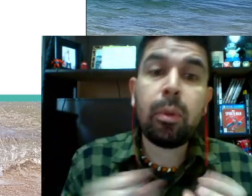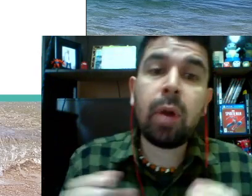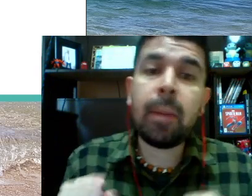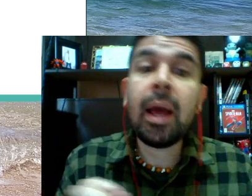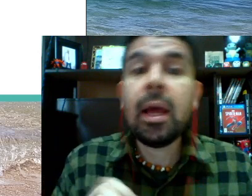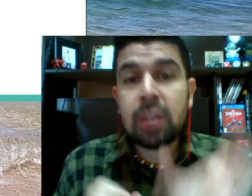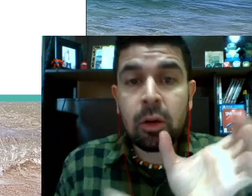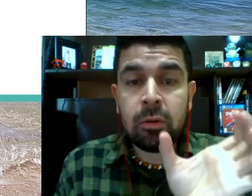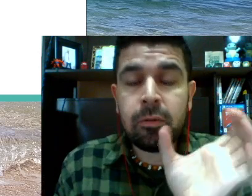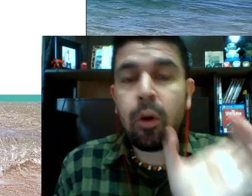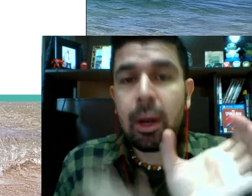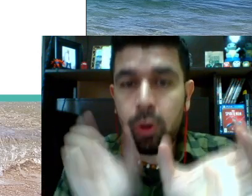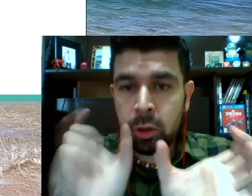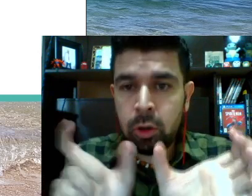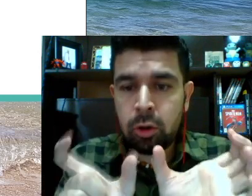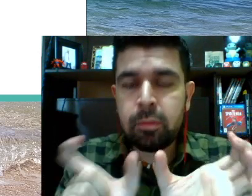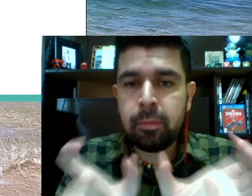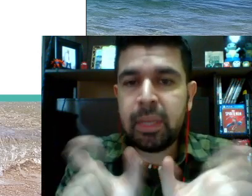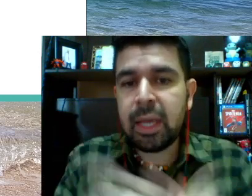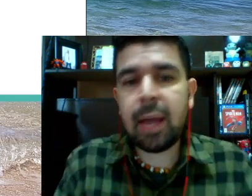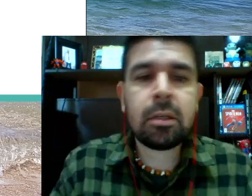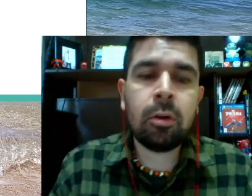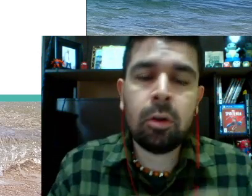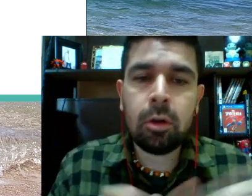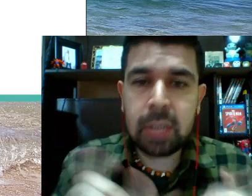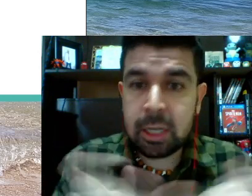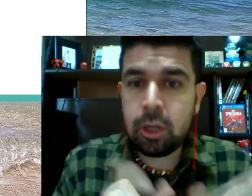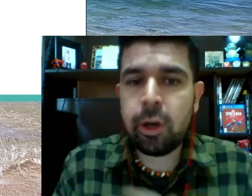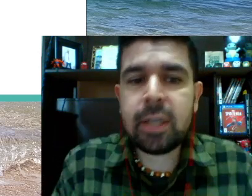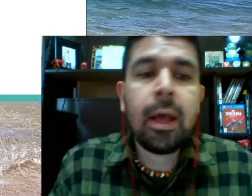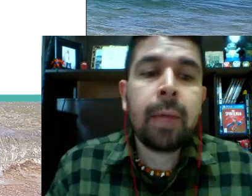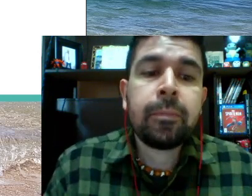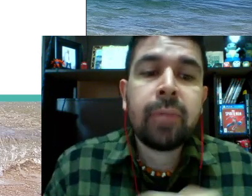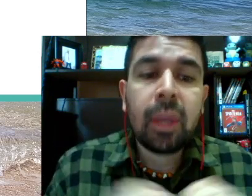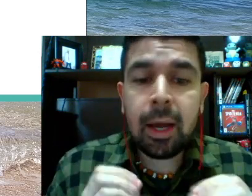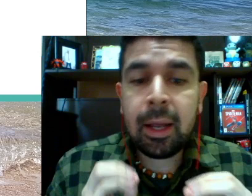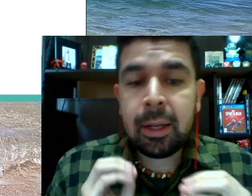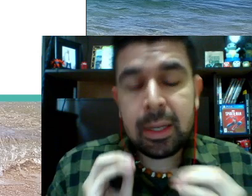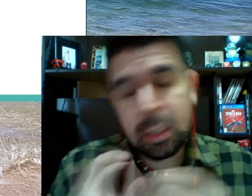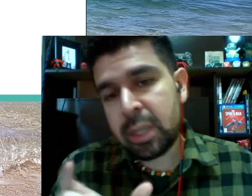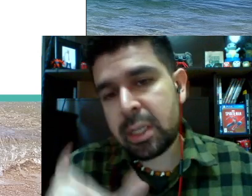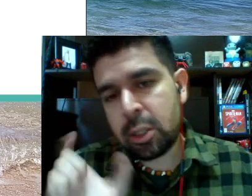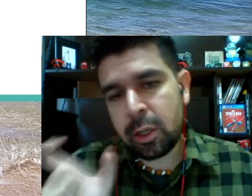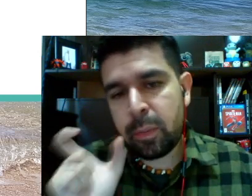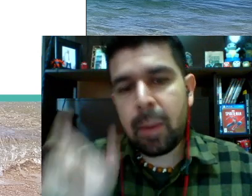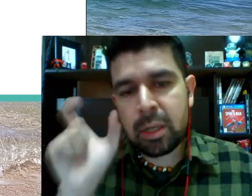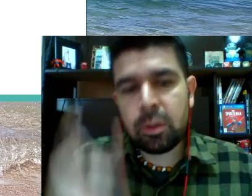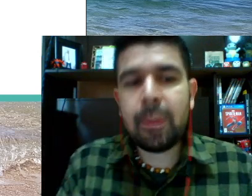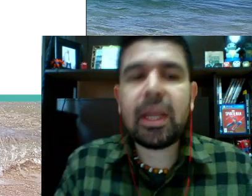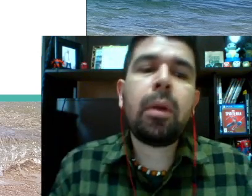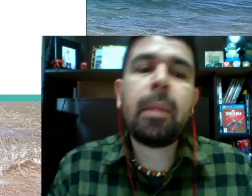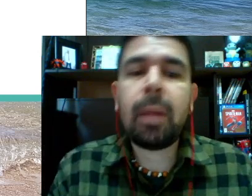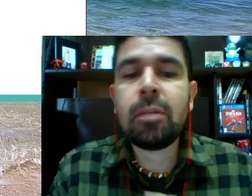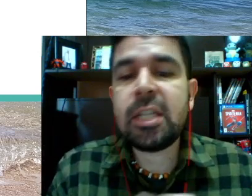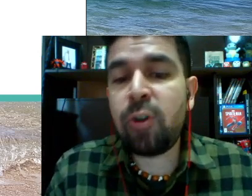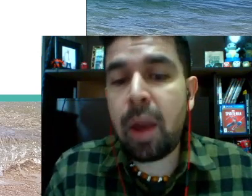cada programa se forma con 2 mitades con dos secciones y la segunda sección del programa la segunda mitad